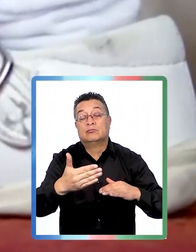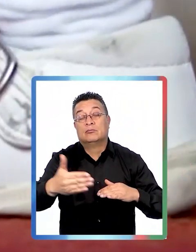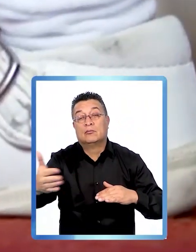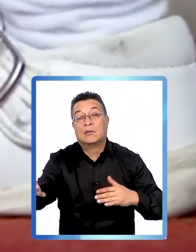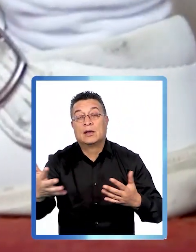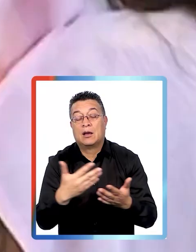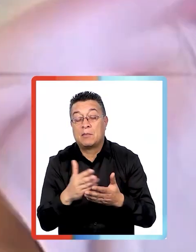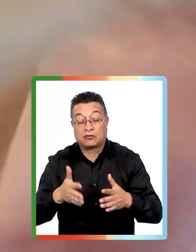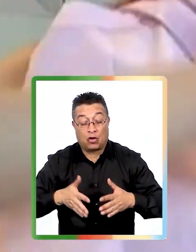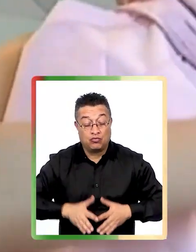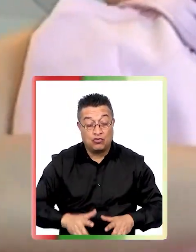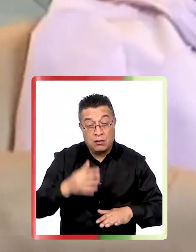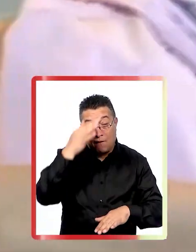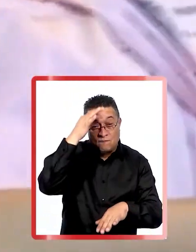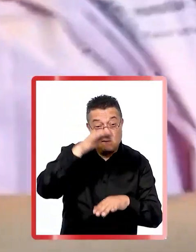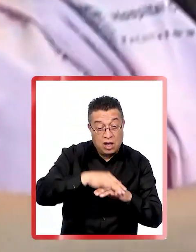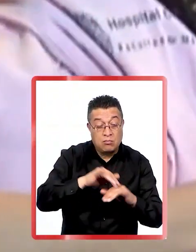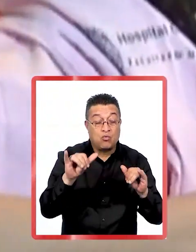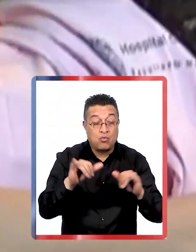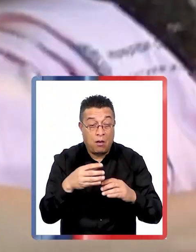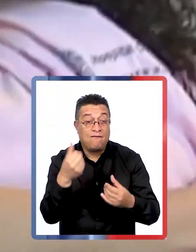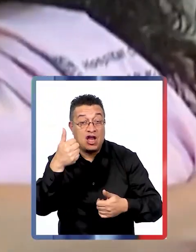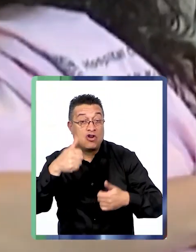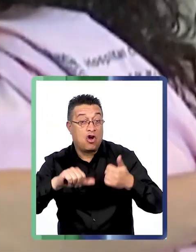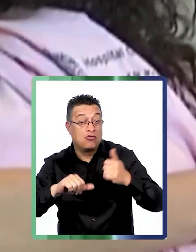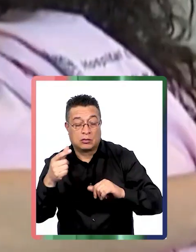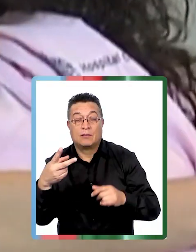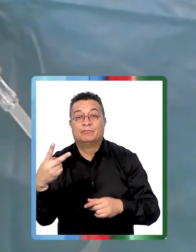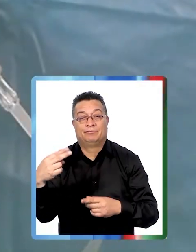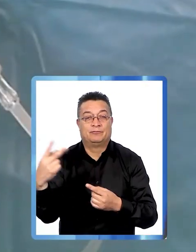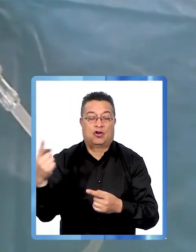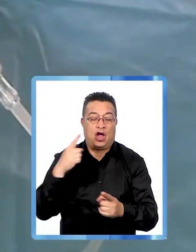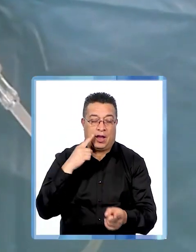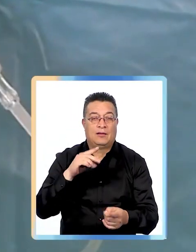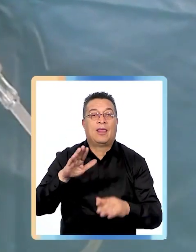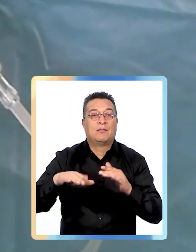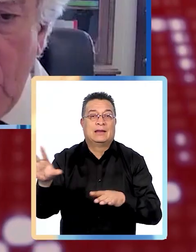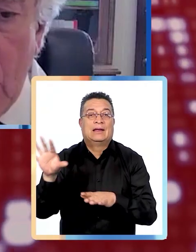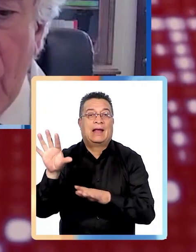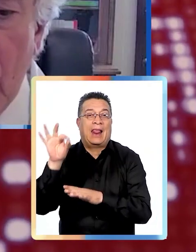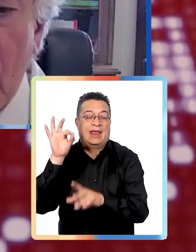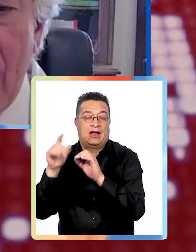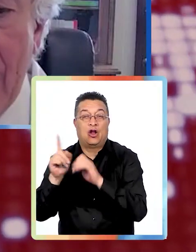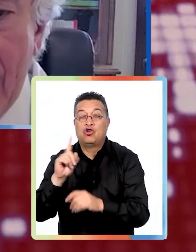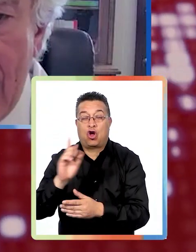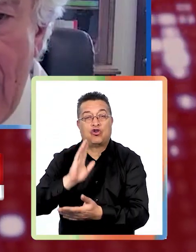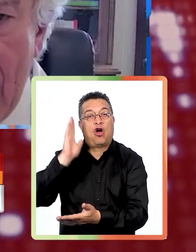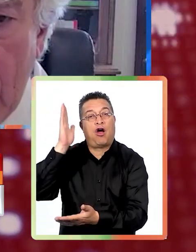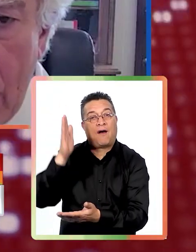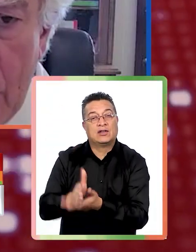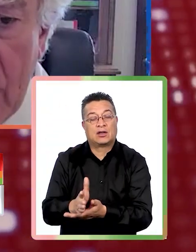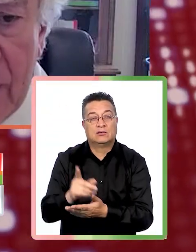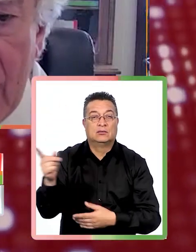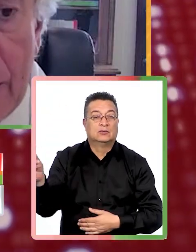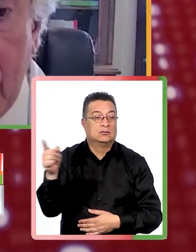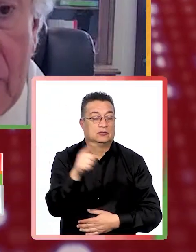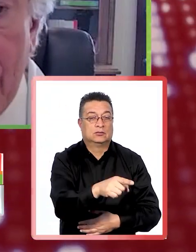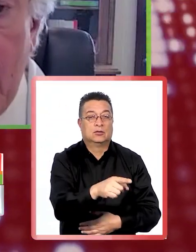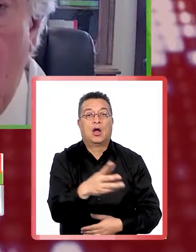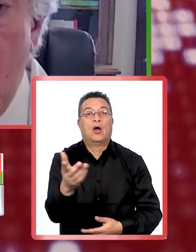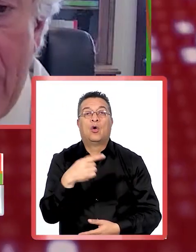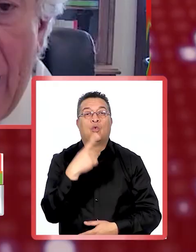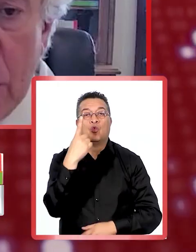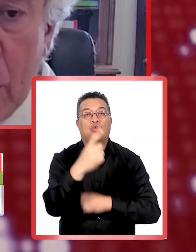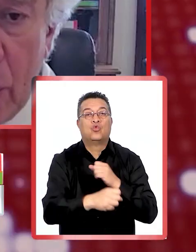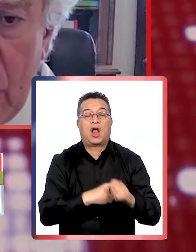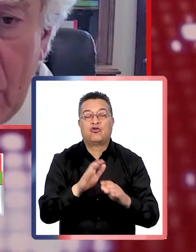ocurriendo con el recién nacido o con las guaguas que esa pareja tengan. Pero no forzar a que una mujer tenga, por